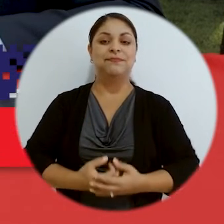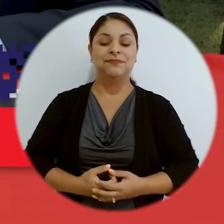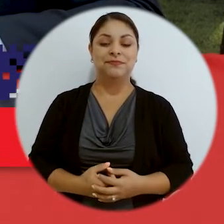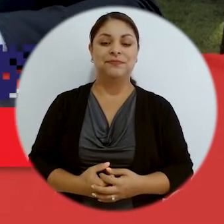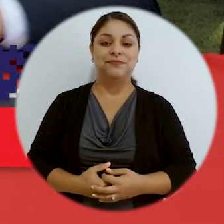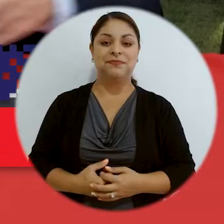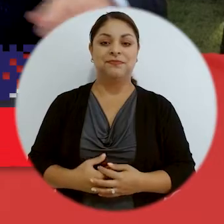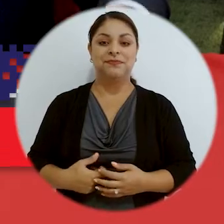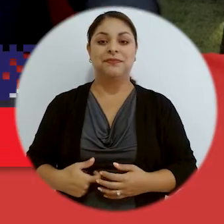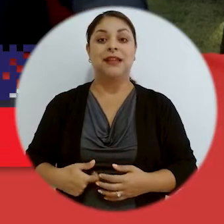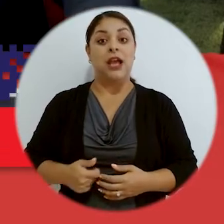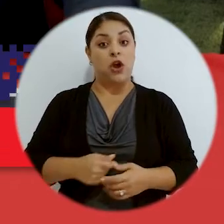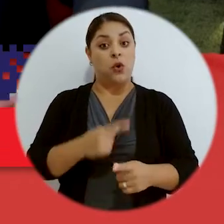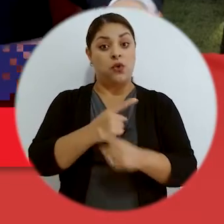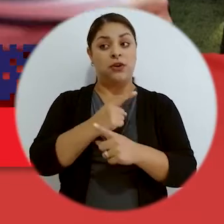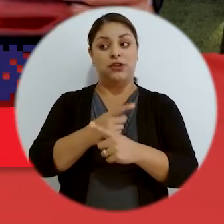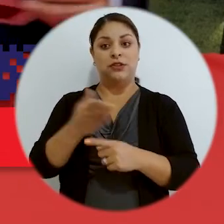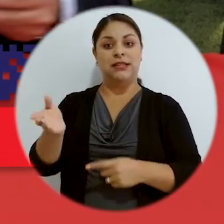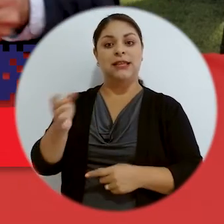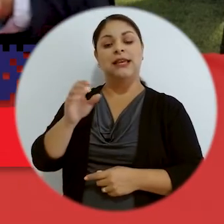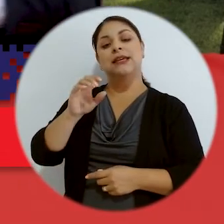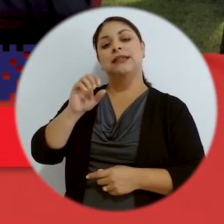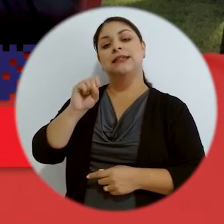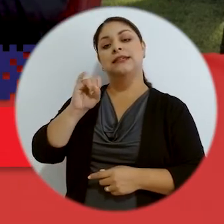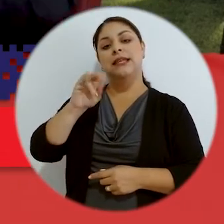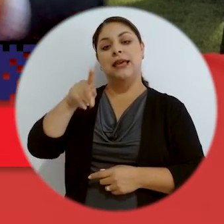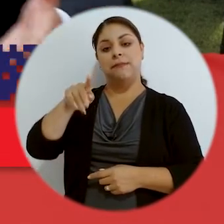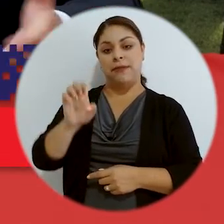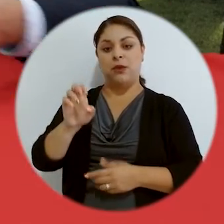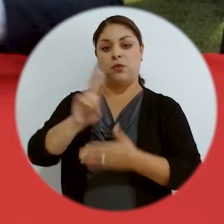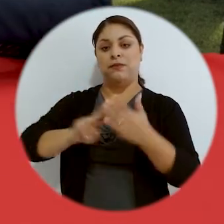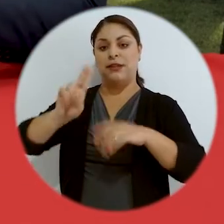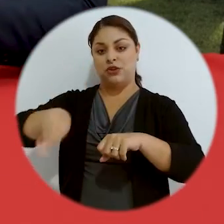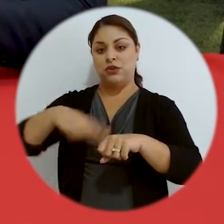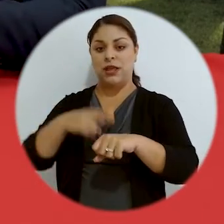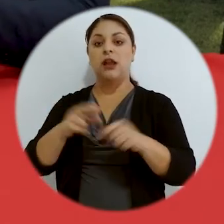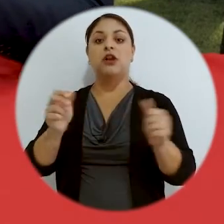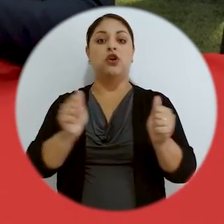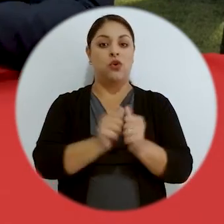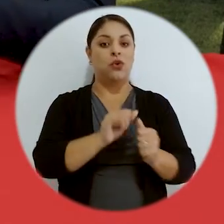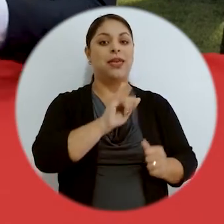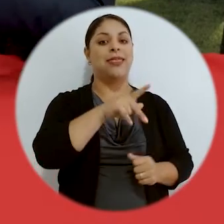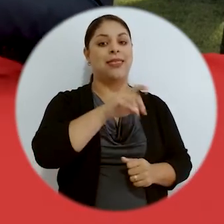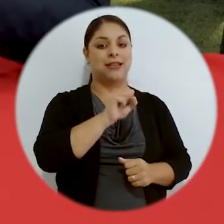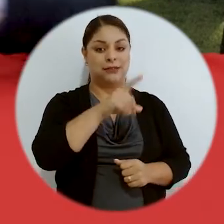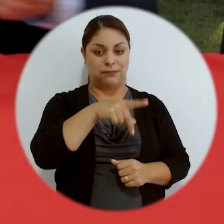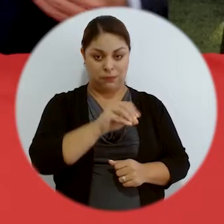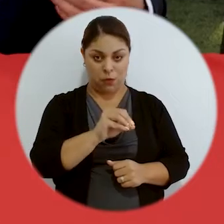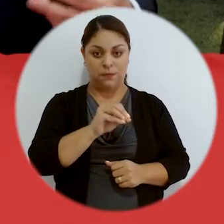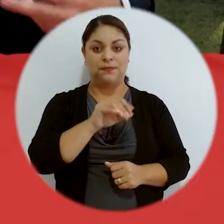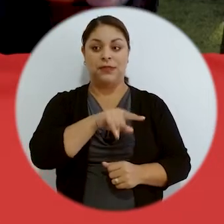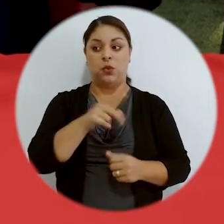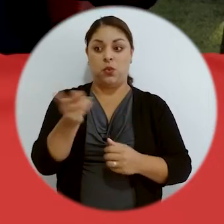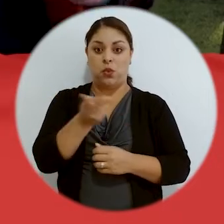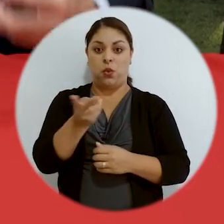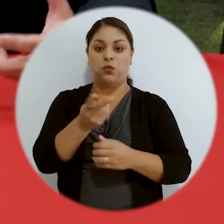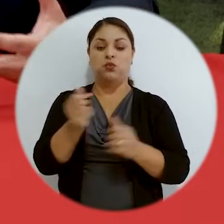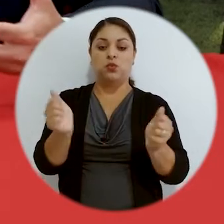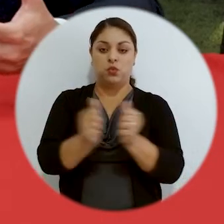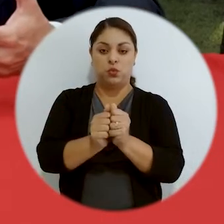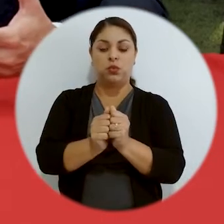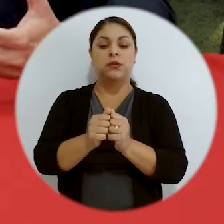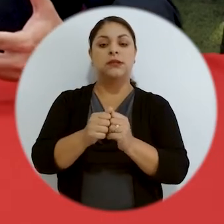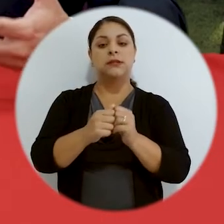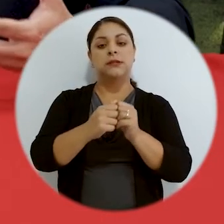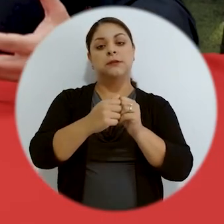Más educación financiera. Justamente el CIMPE de la Universidad Nacional, en colaboración con el IDESPO, nos presentan este resultado justamente para abrir ese debate